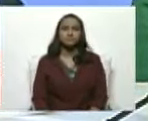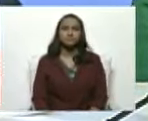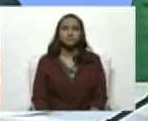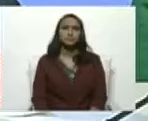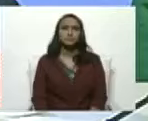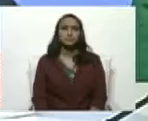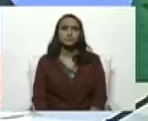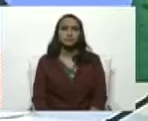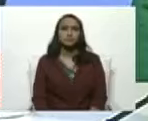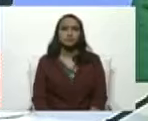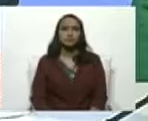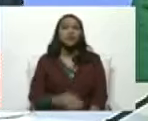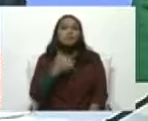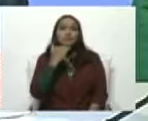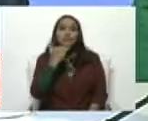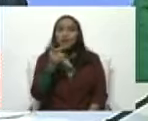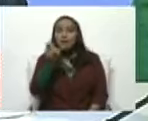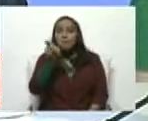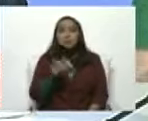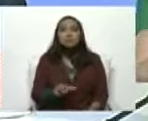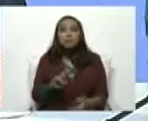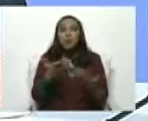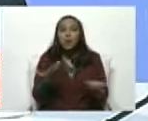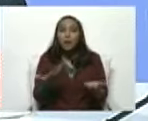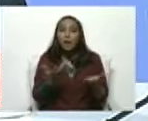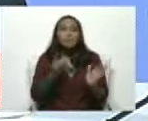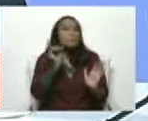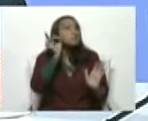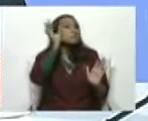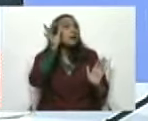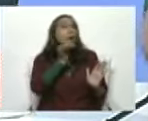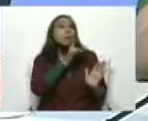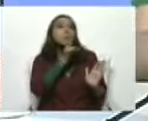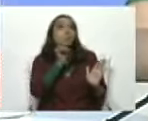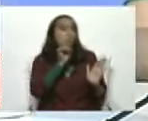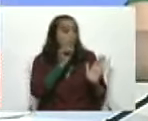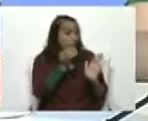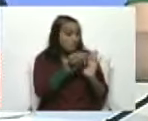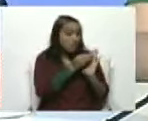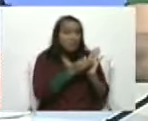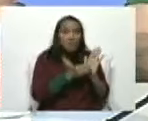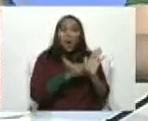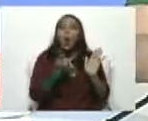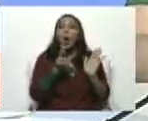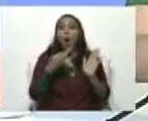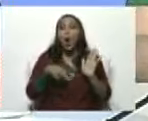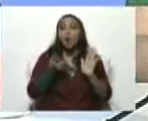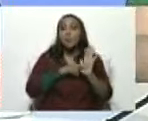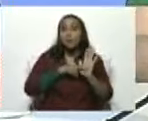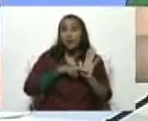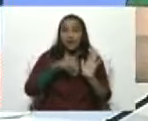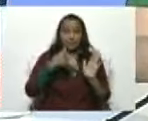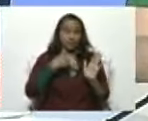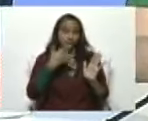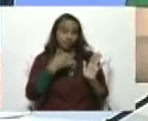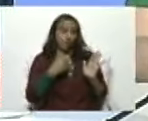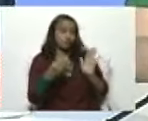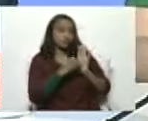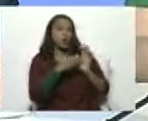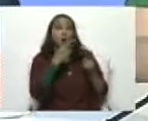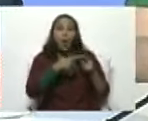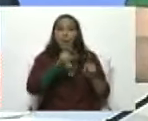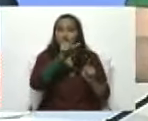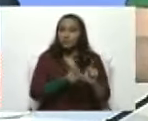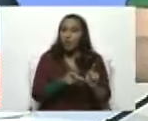poner allí personas que no tienen nada que ver, o repetir un nombre solo para un número. No,